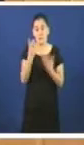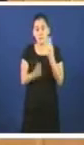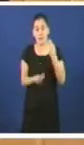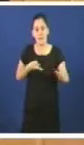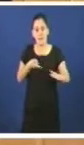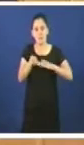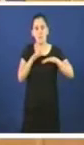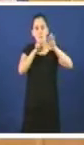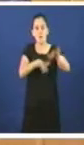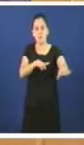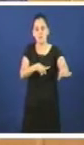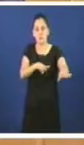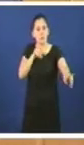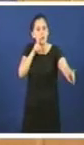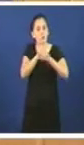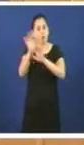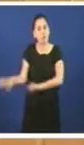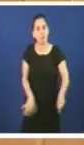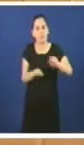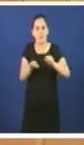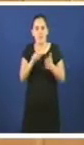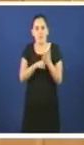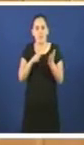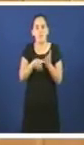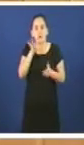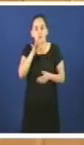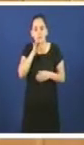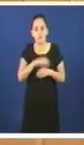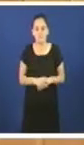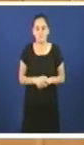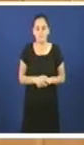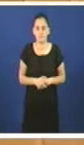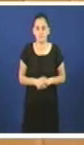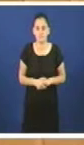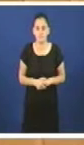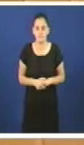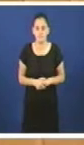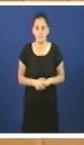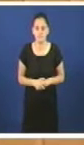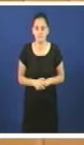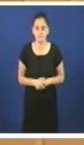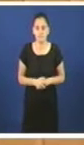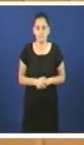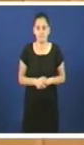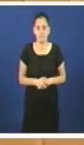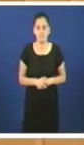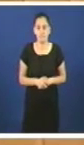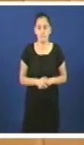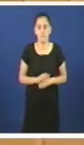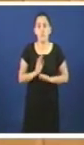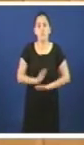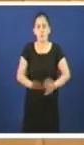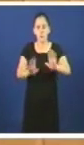una manifestación de reivindicación de la lengua gallega vais con todo hemos ganando